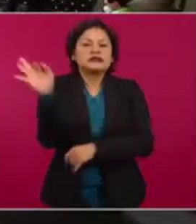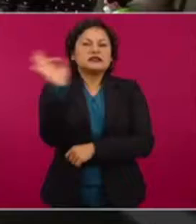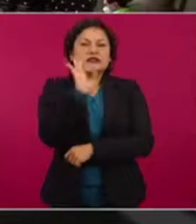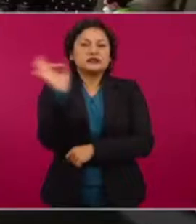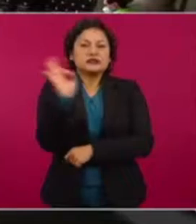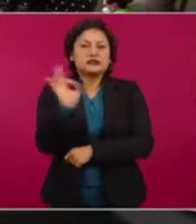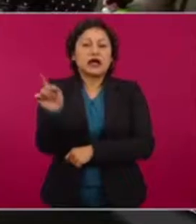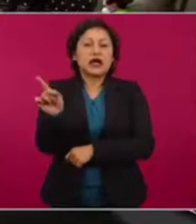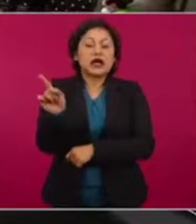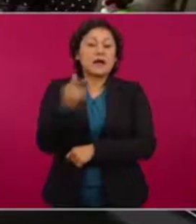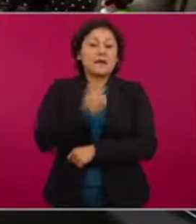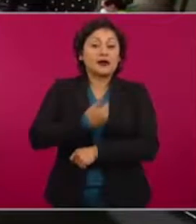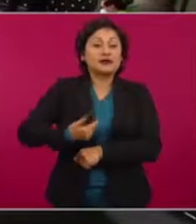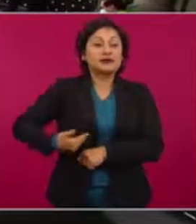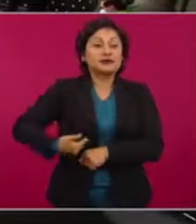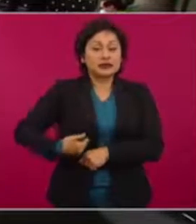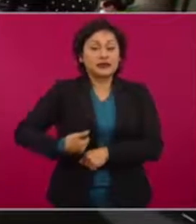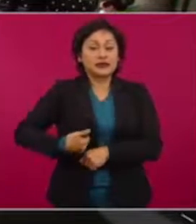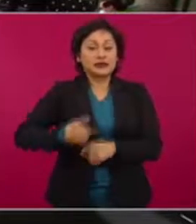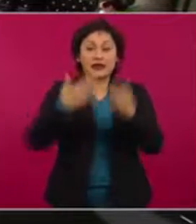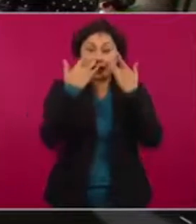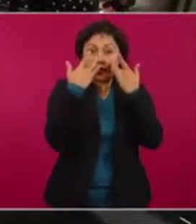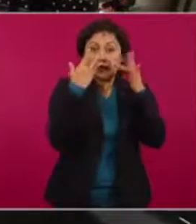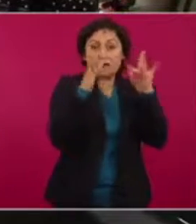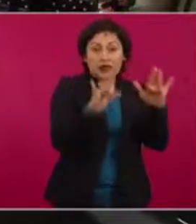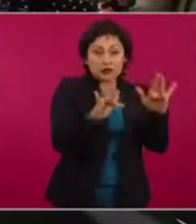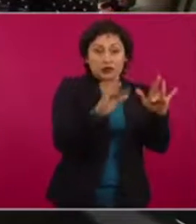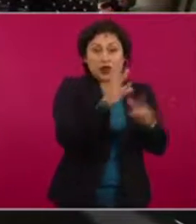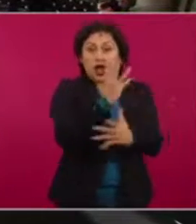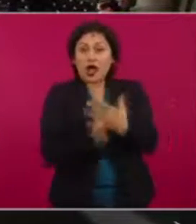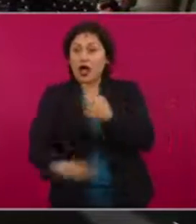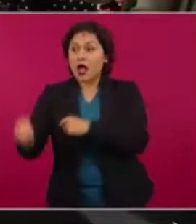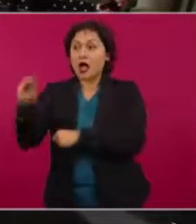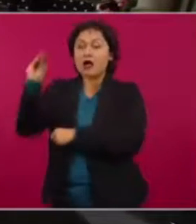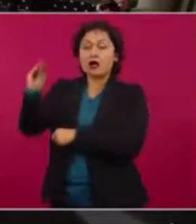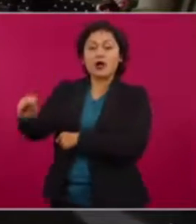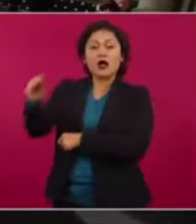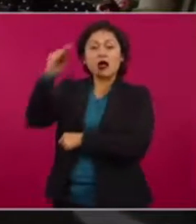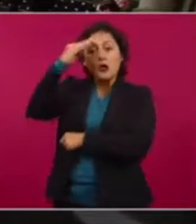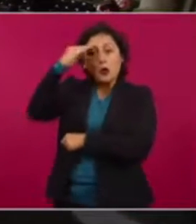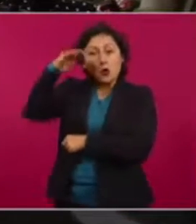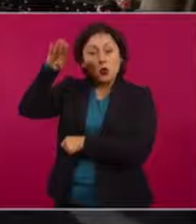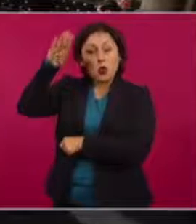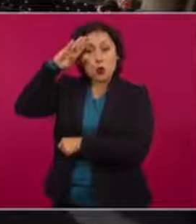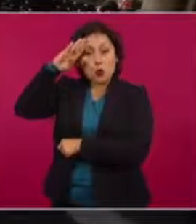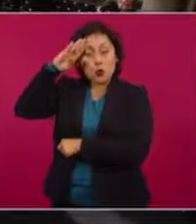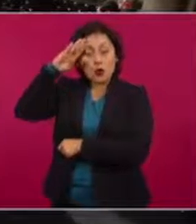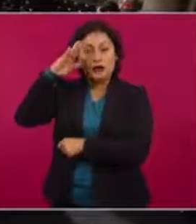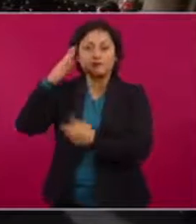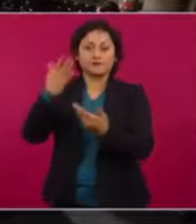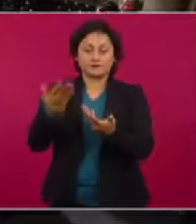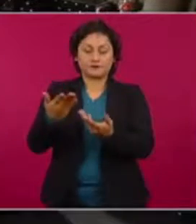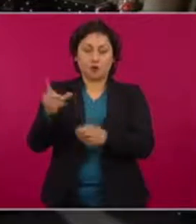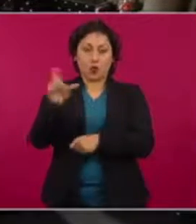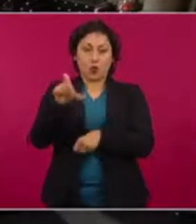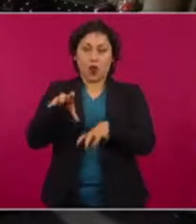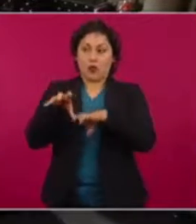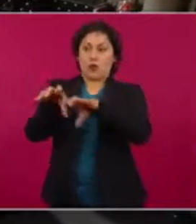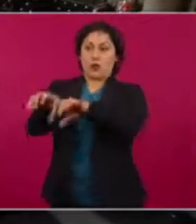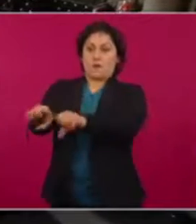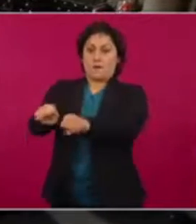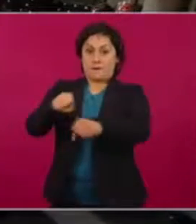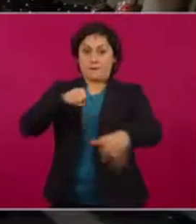exilio, a Cuba. Una de las noches que estuvo preso en la